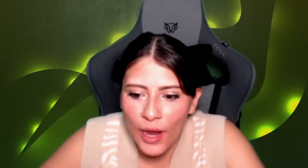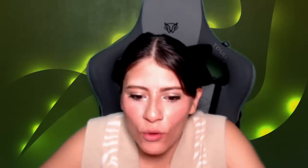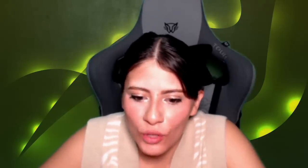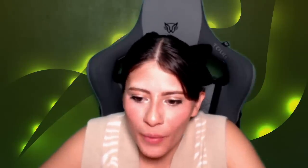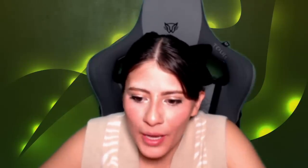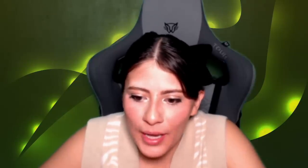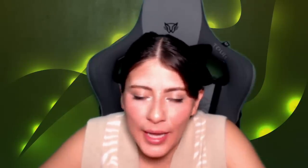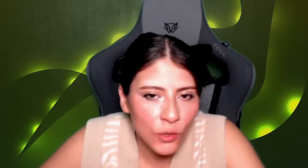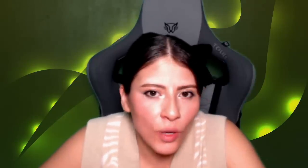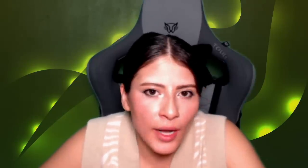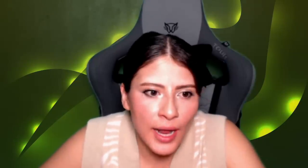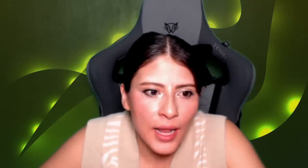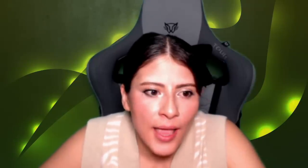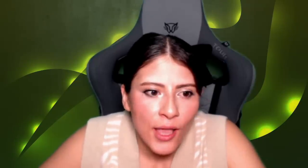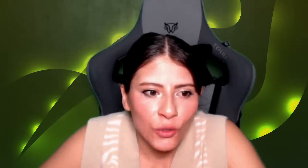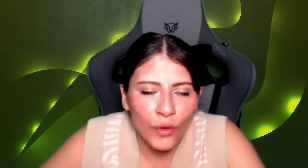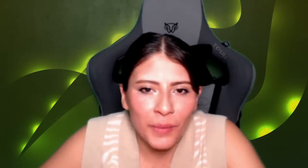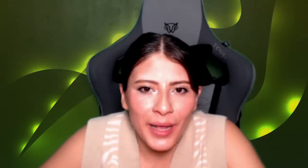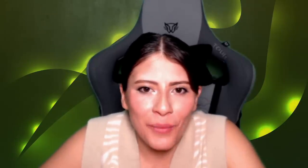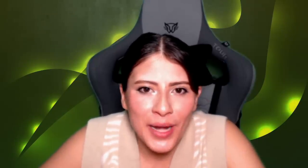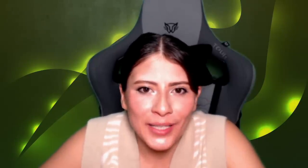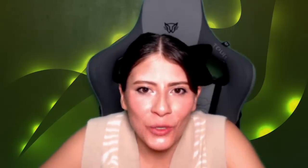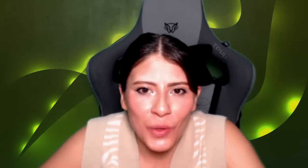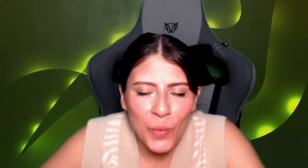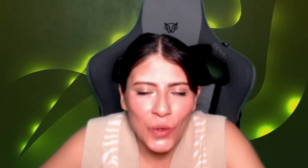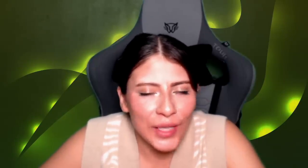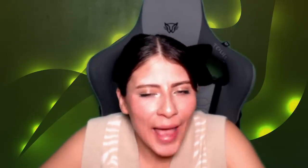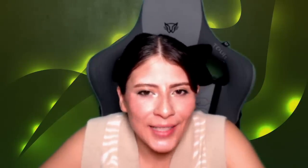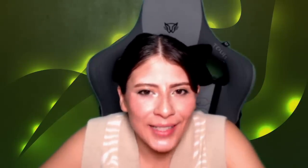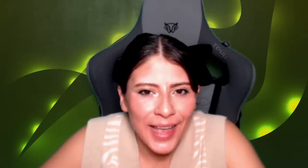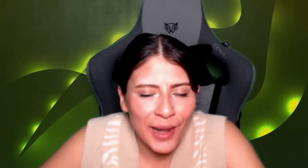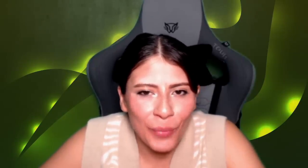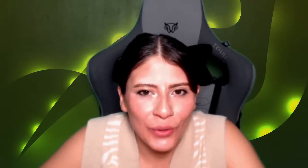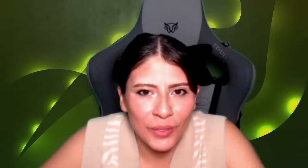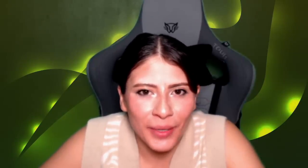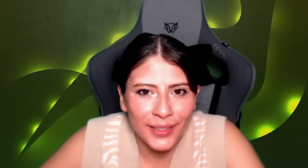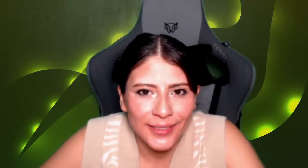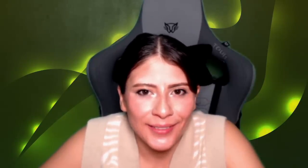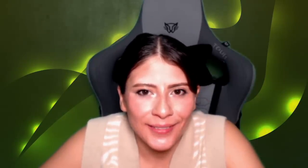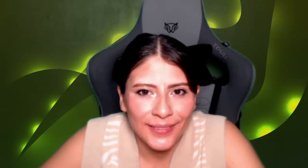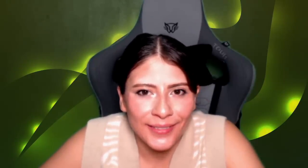gustó, ya lo sabe, es su canal. Soy Fátima Ramírez y nos vemos hasta la próxima.